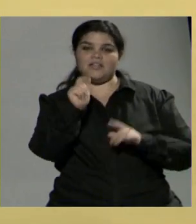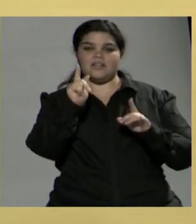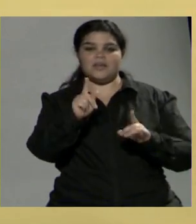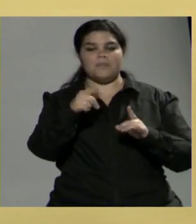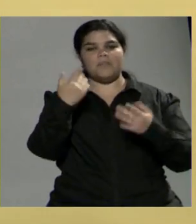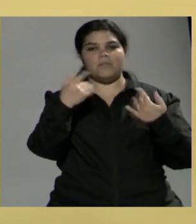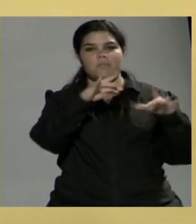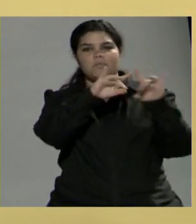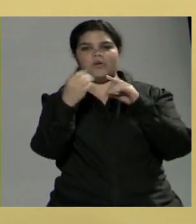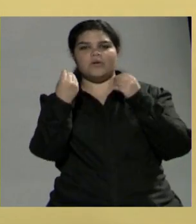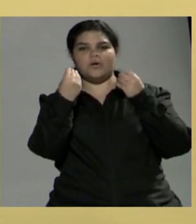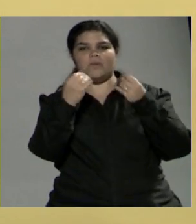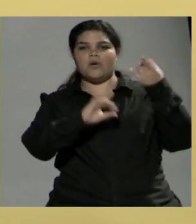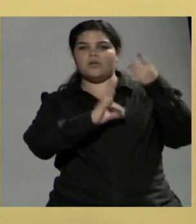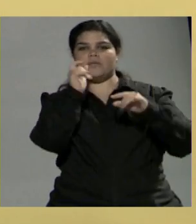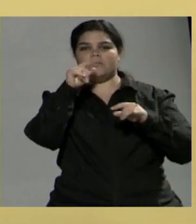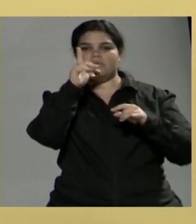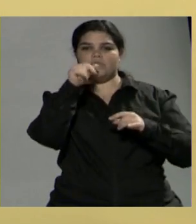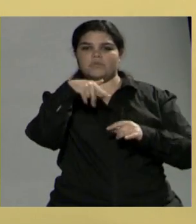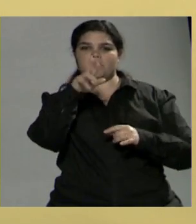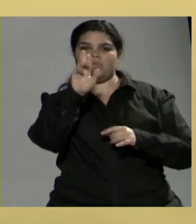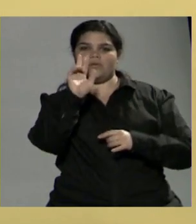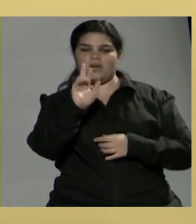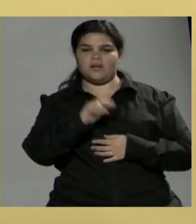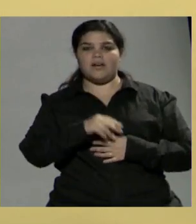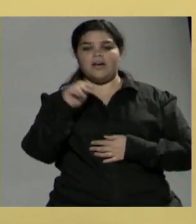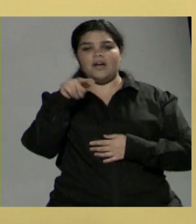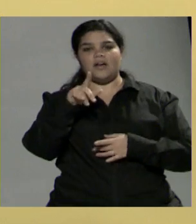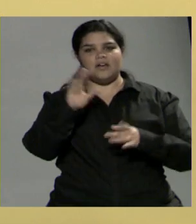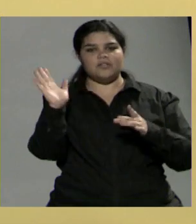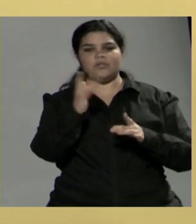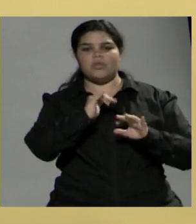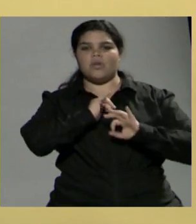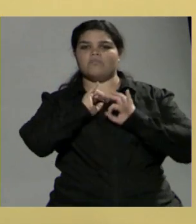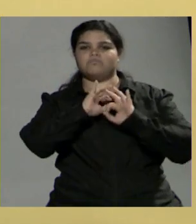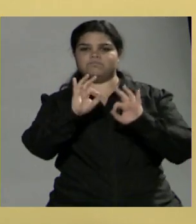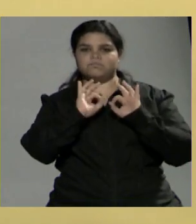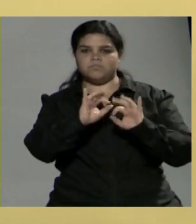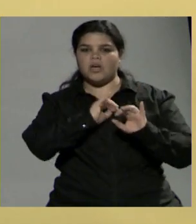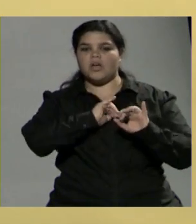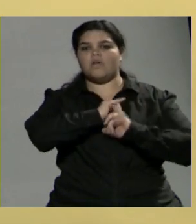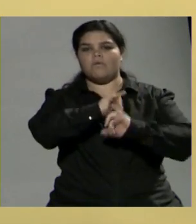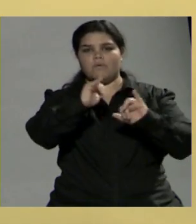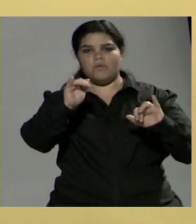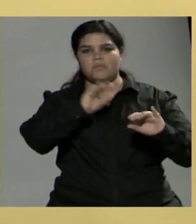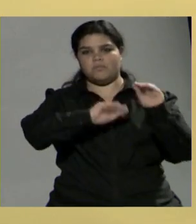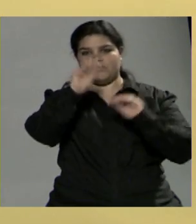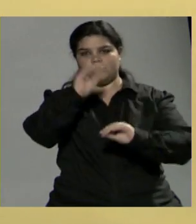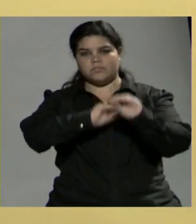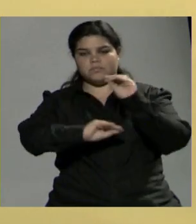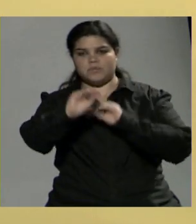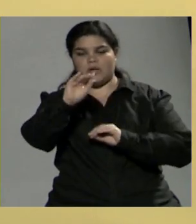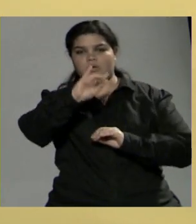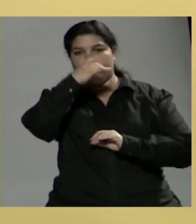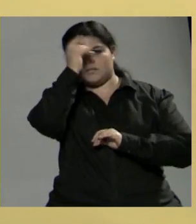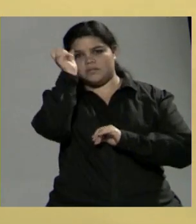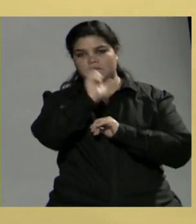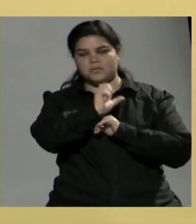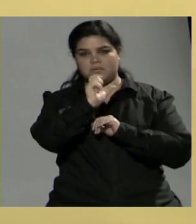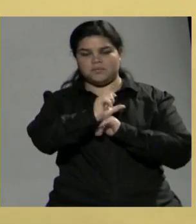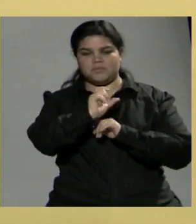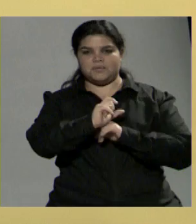puedes encontrar en universidad.com.ar, allí donde está toda la multiplataforma de medios, sistemas de medios de la